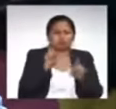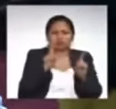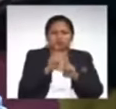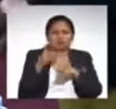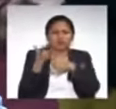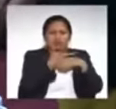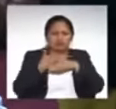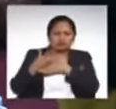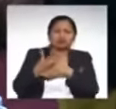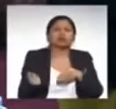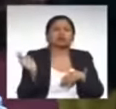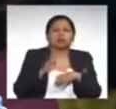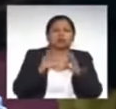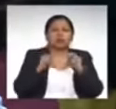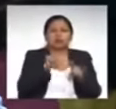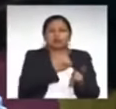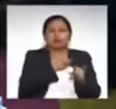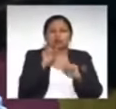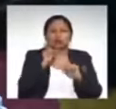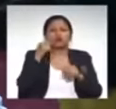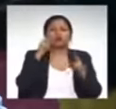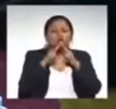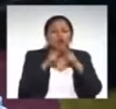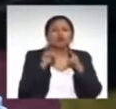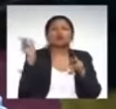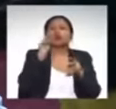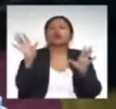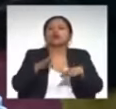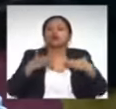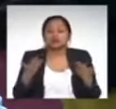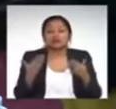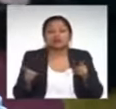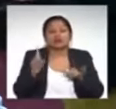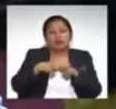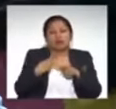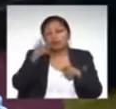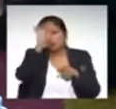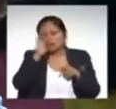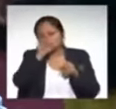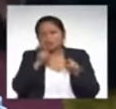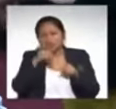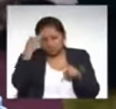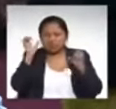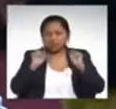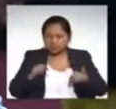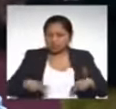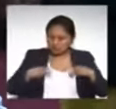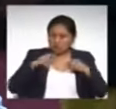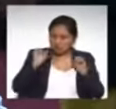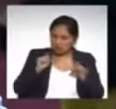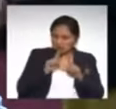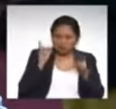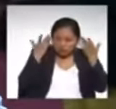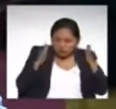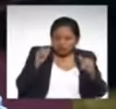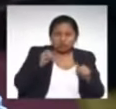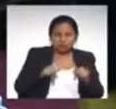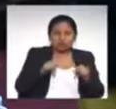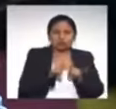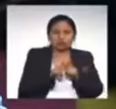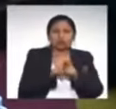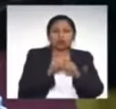se fiscalicen, que apenas uno las puede encontrar cuando las busca para saber si existen. Y hoy que se